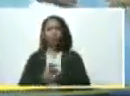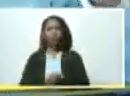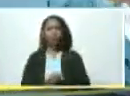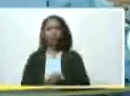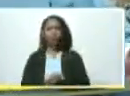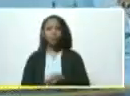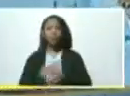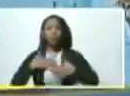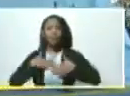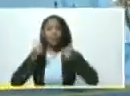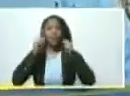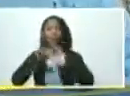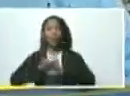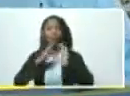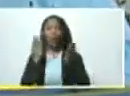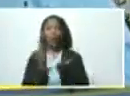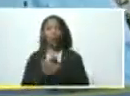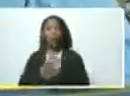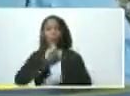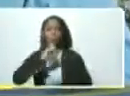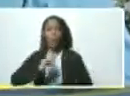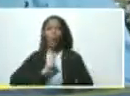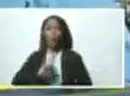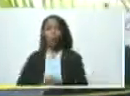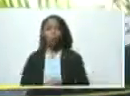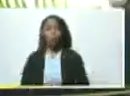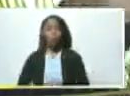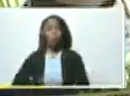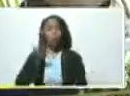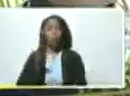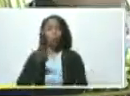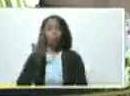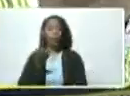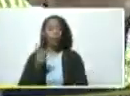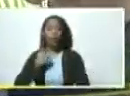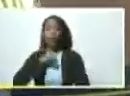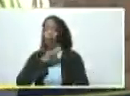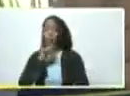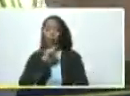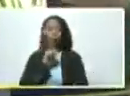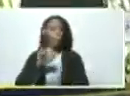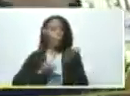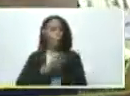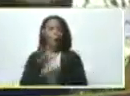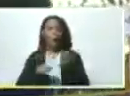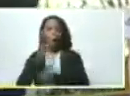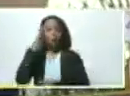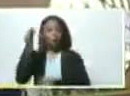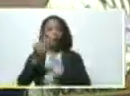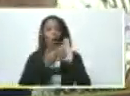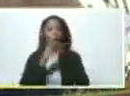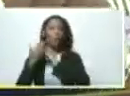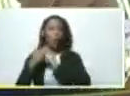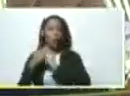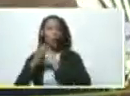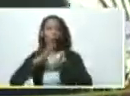lo que va a salvar al mundo del egoísmo. Y lo importante es esto, que no tenemos problemas el Consejo Comunal, ni los clanes, ni las UVC. Nosotros estamos ligados porque